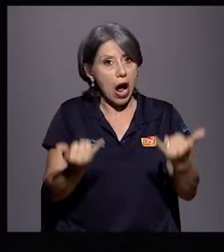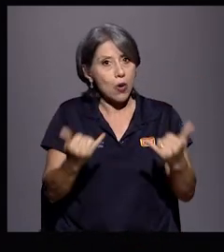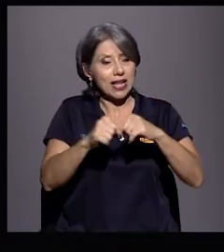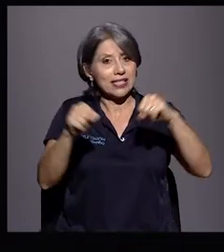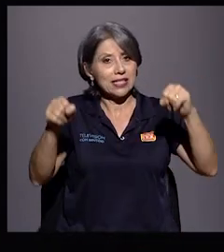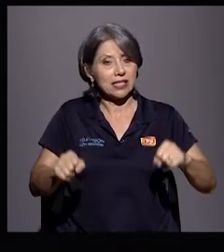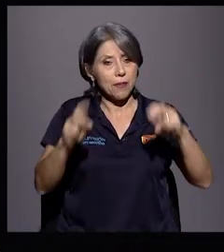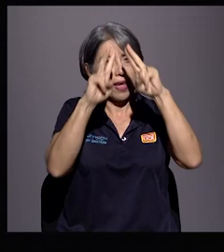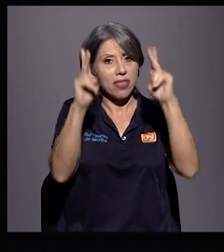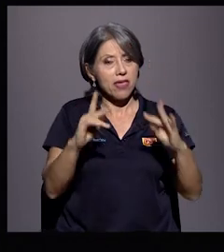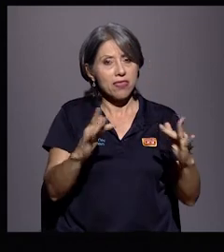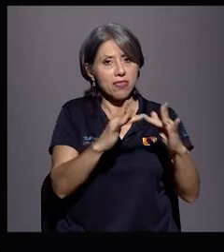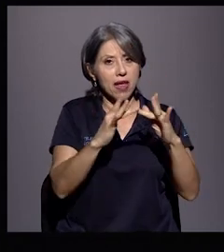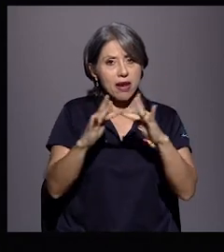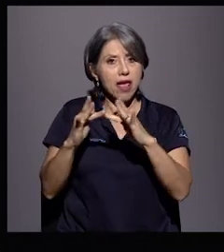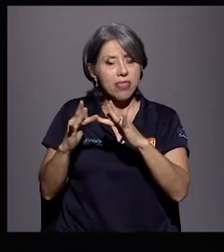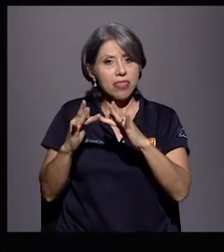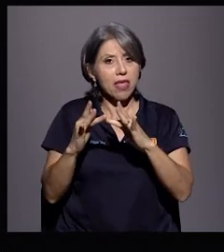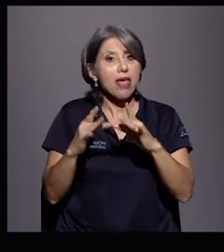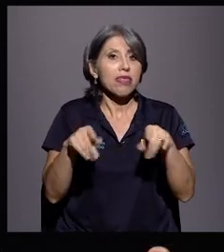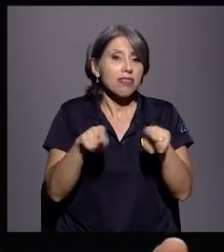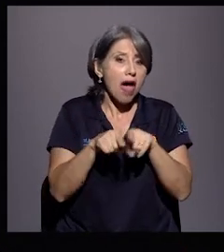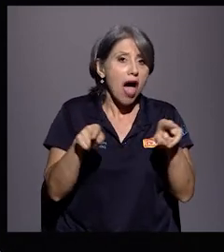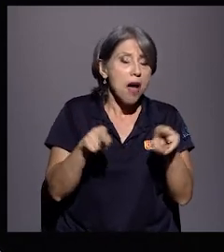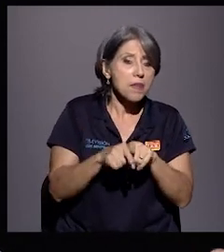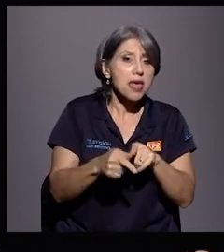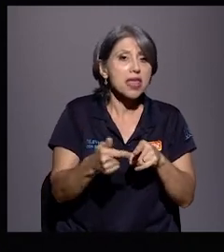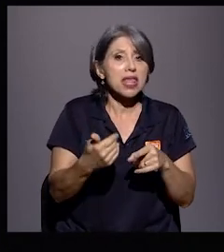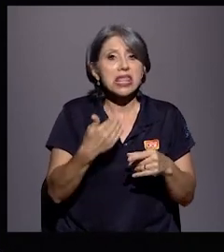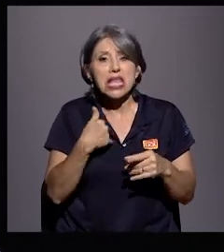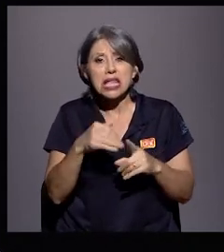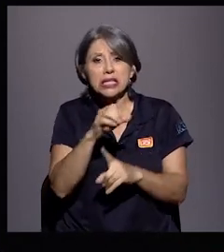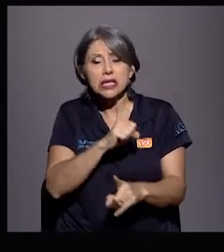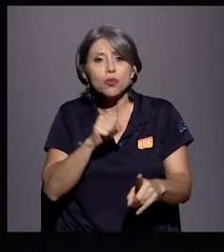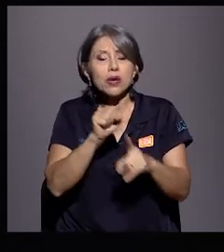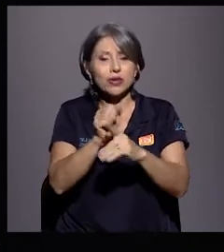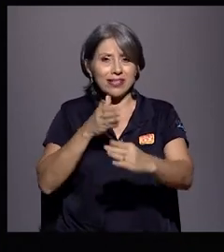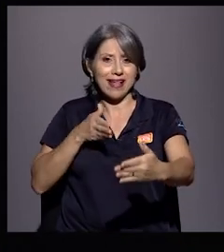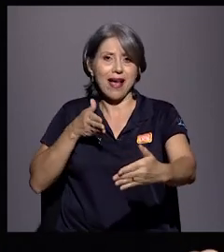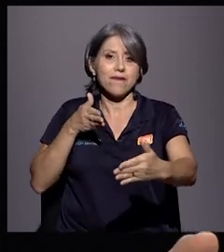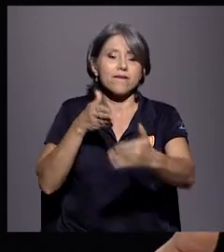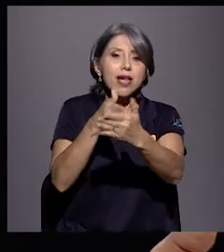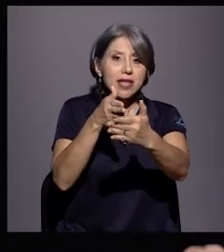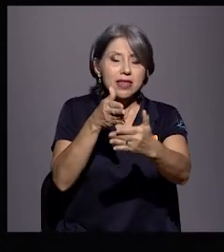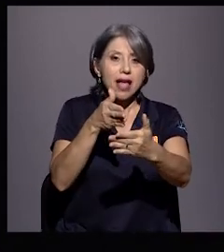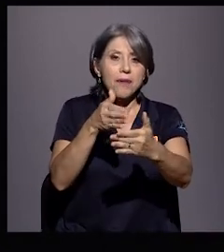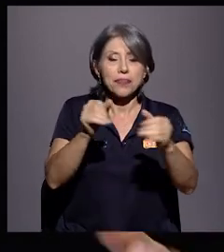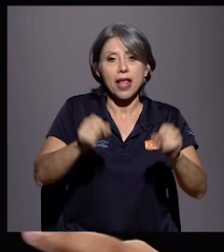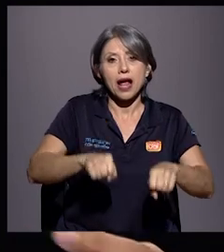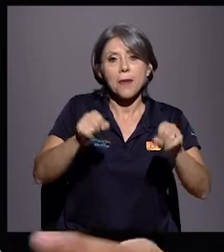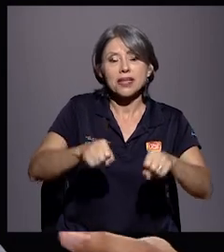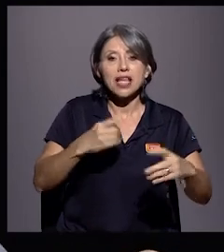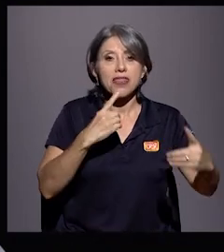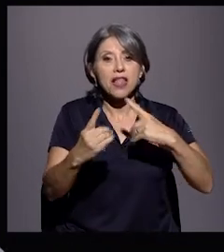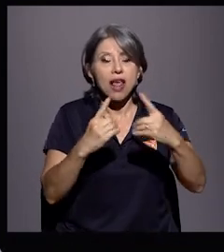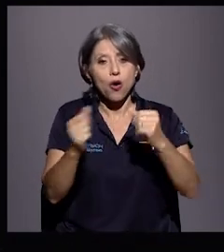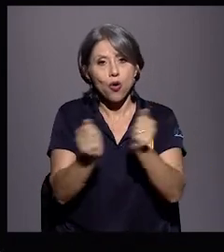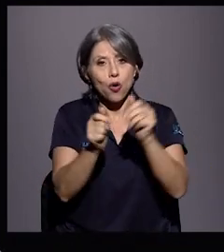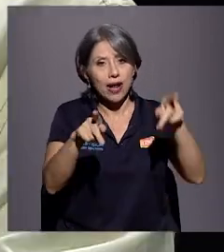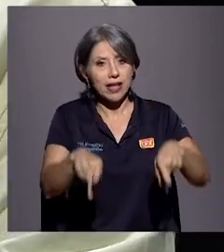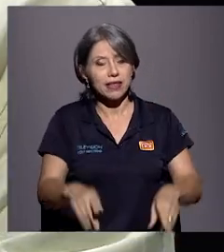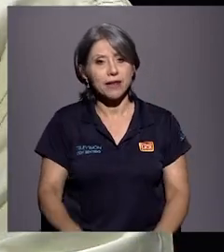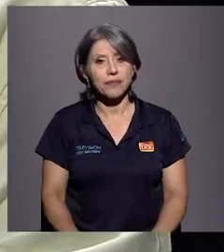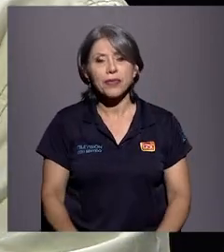ha venido también a jugar juegos en los que tiene una afectación directa sobre la capacidad de dialogar con la